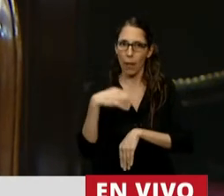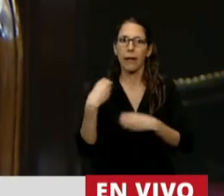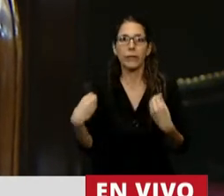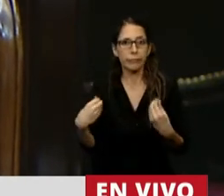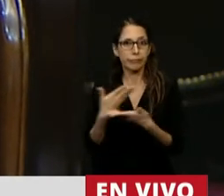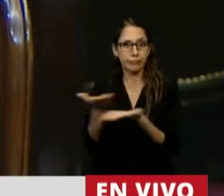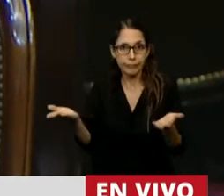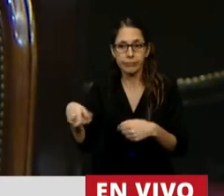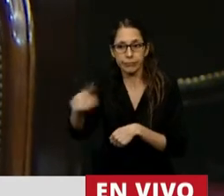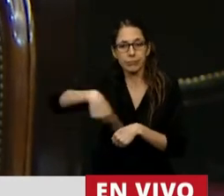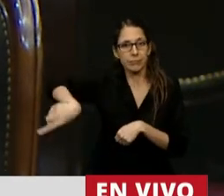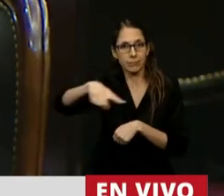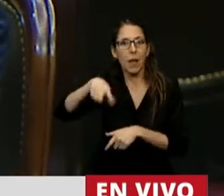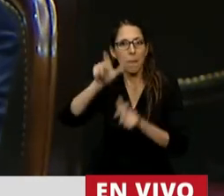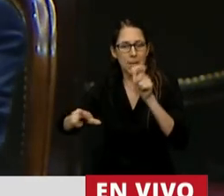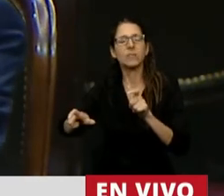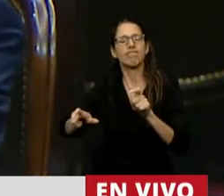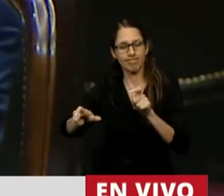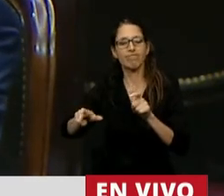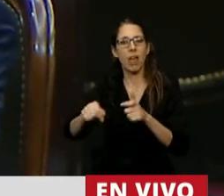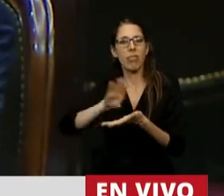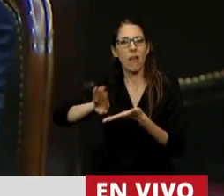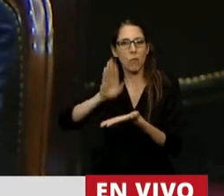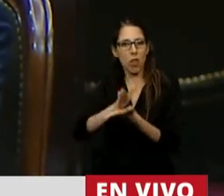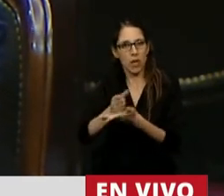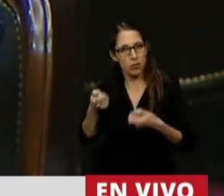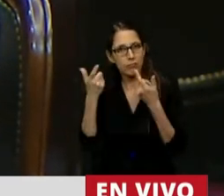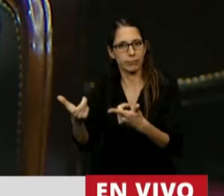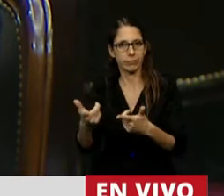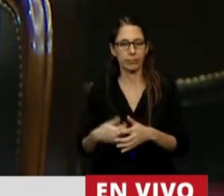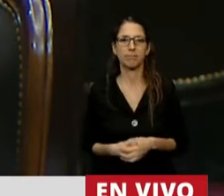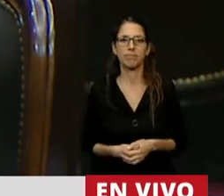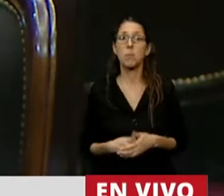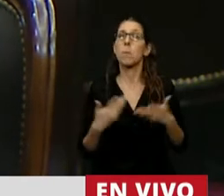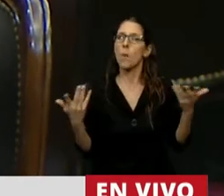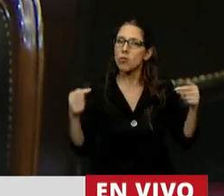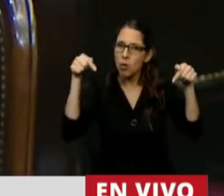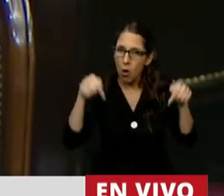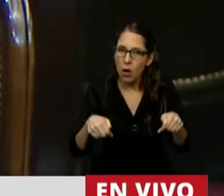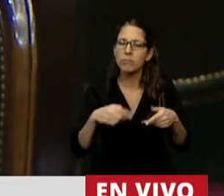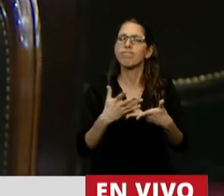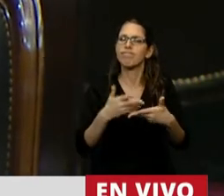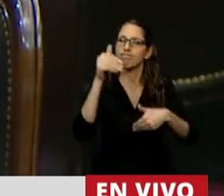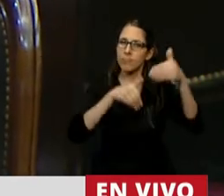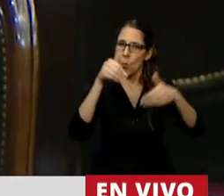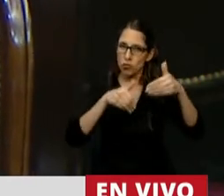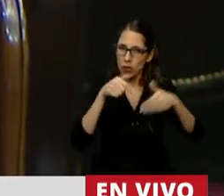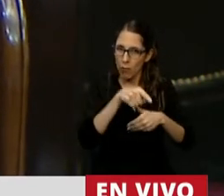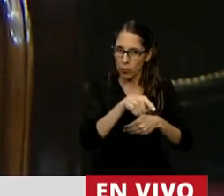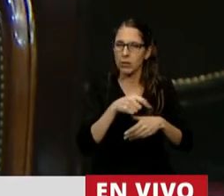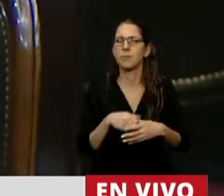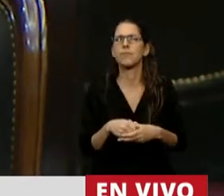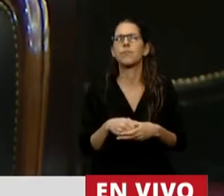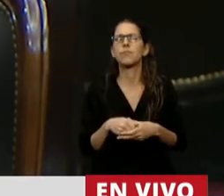y a quienes le debemos un derecho. Hoy por eso vamos a votar de manera transversal, porque no podemos